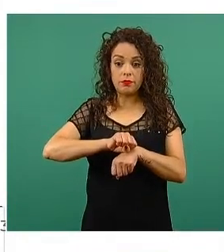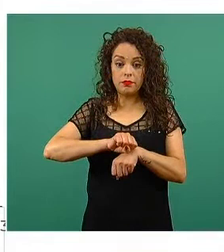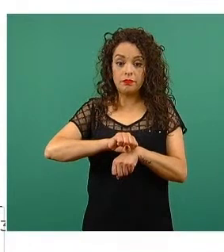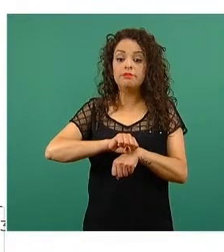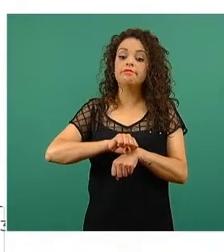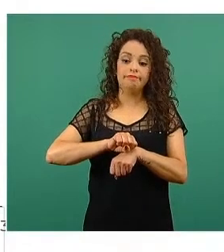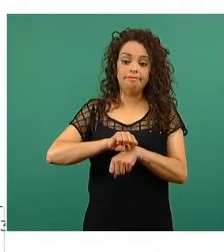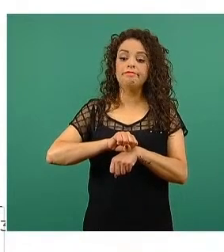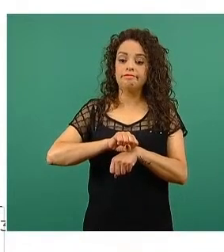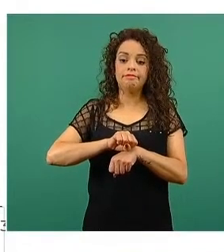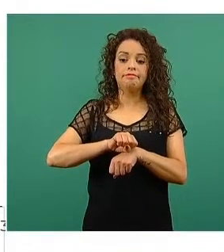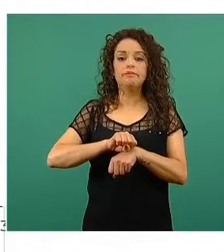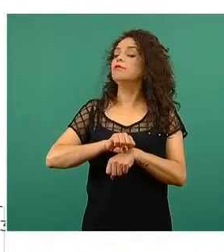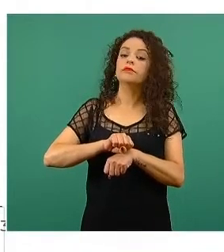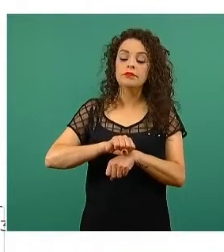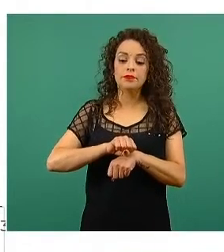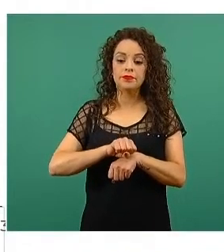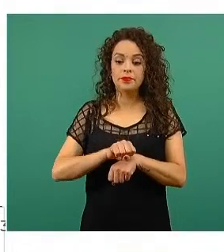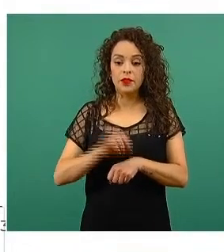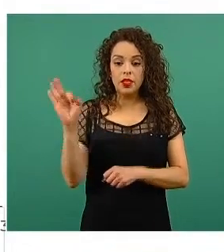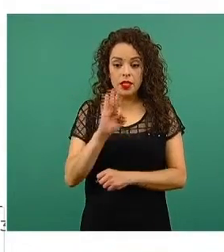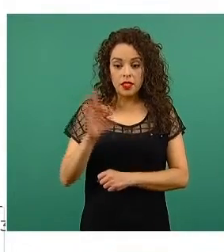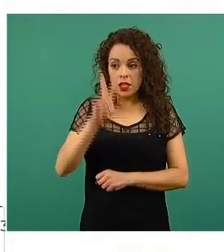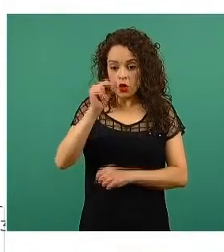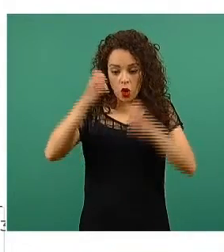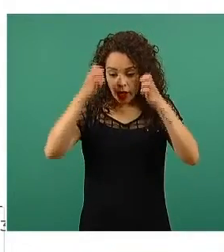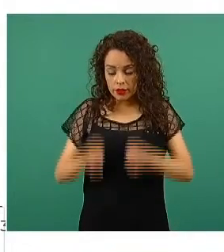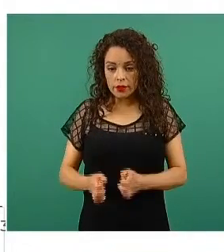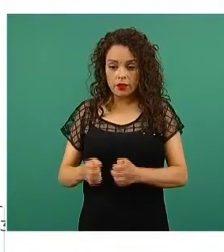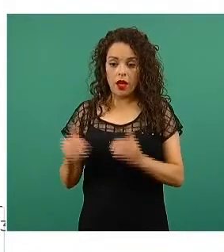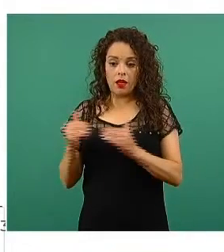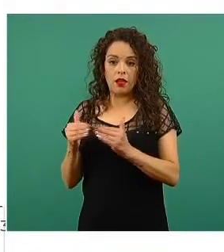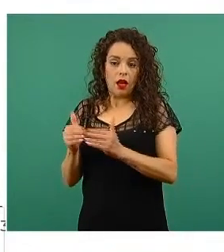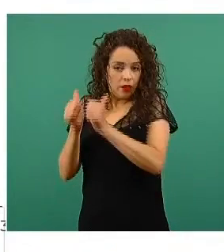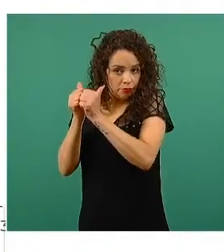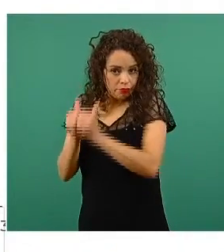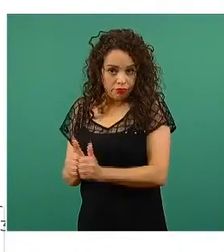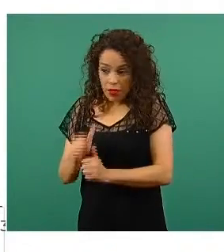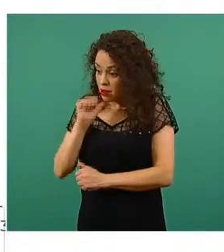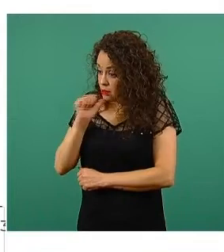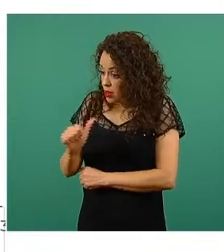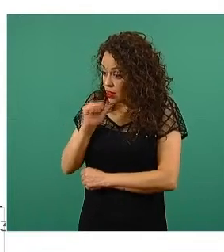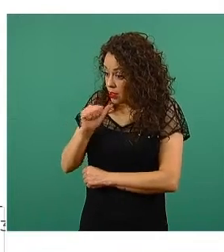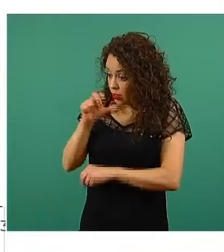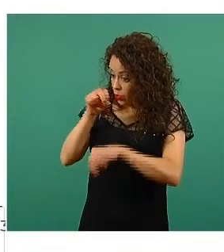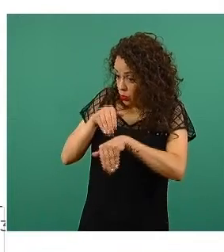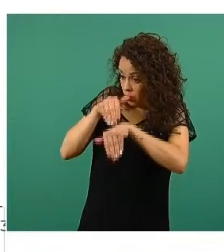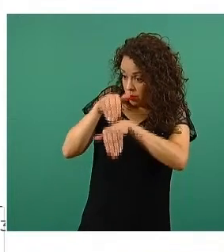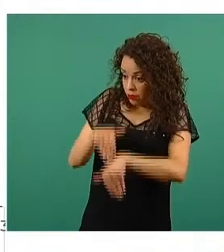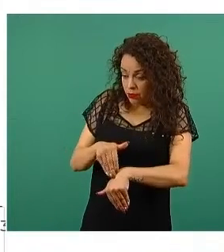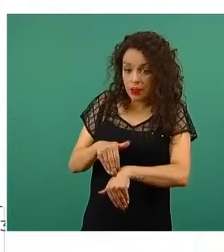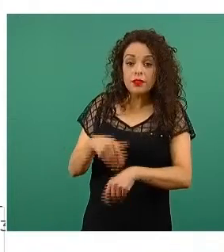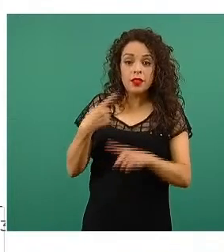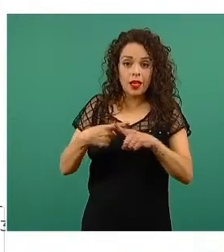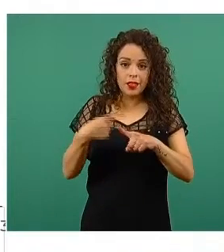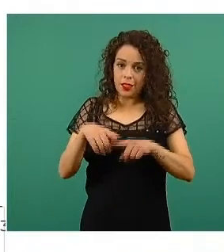¿sí?, si no nos hubiéramos quedado en casa, si no le hubiéramos hecho caso a